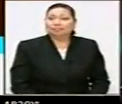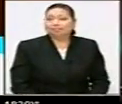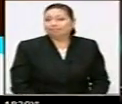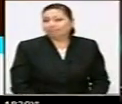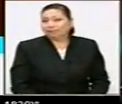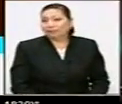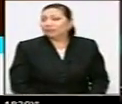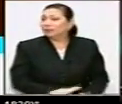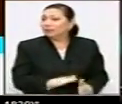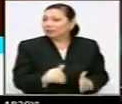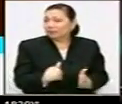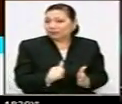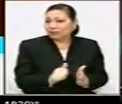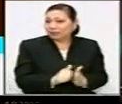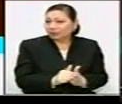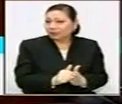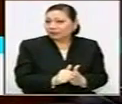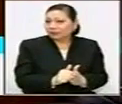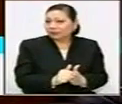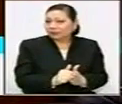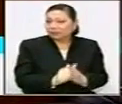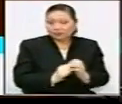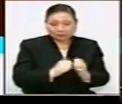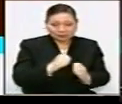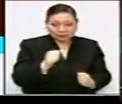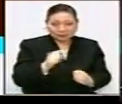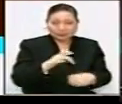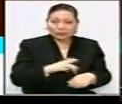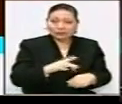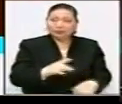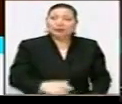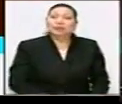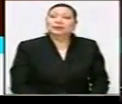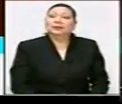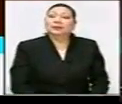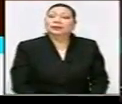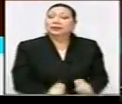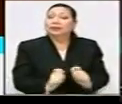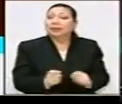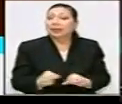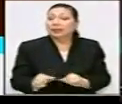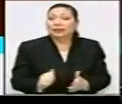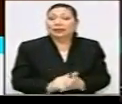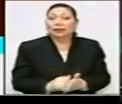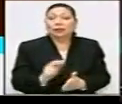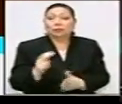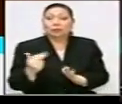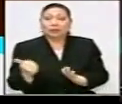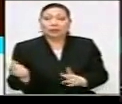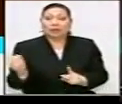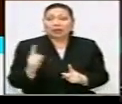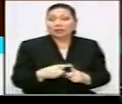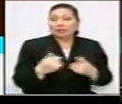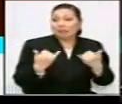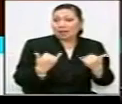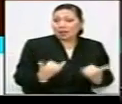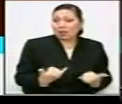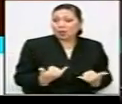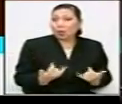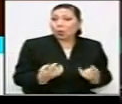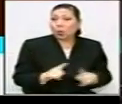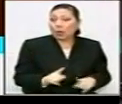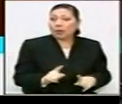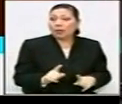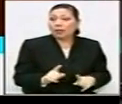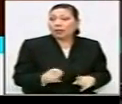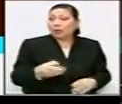lógicamente en todas los levantamientos de inmunidad que se han realizado desde el 2016 a la fecha, cuando ha